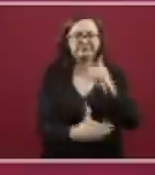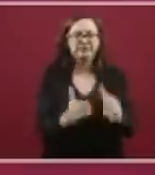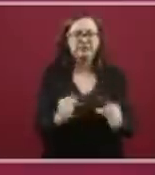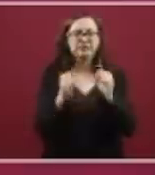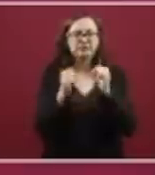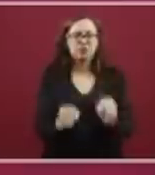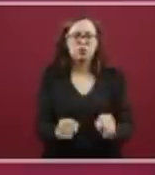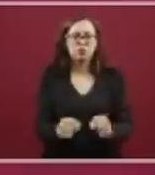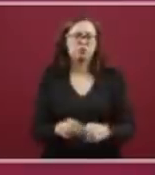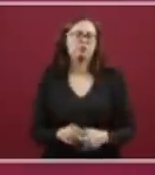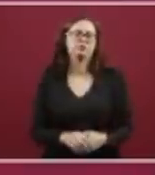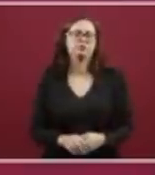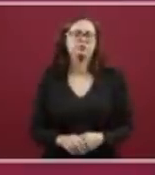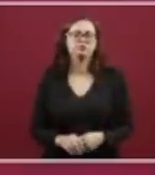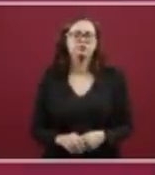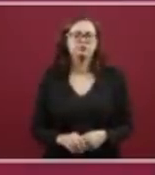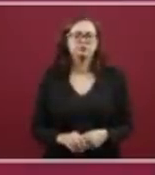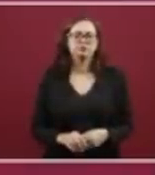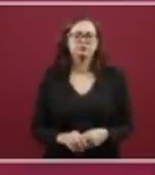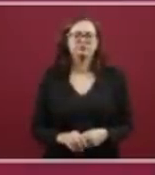Dejaron muy